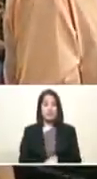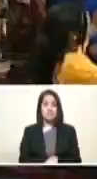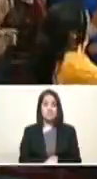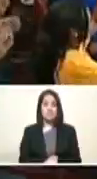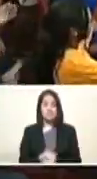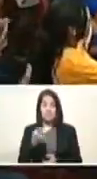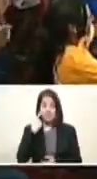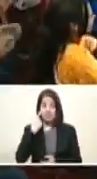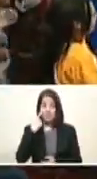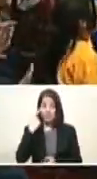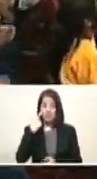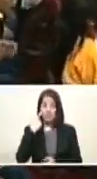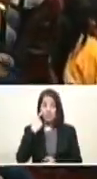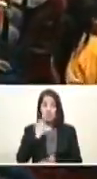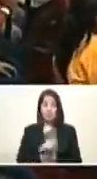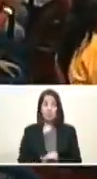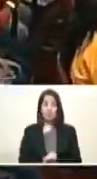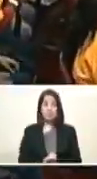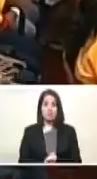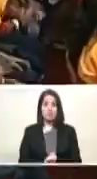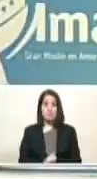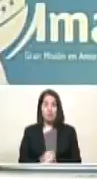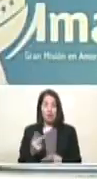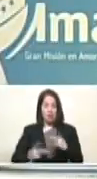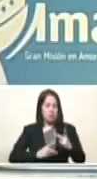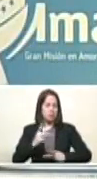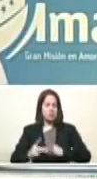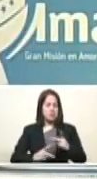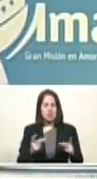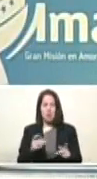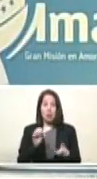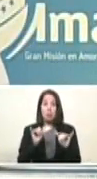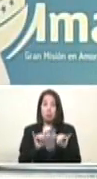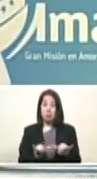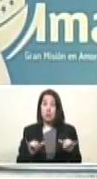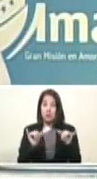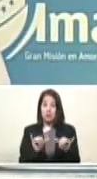Fíjense ustedes, el procedimiento es el mismo,